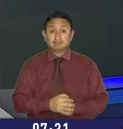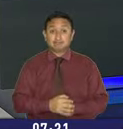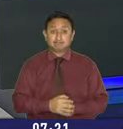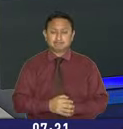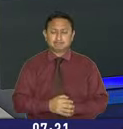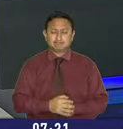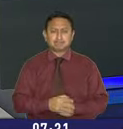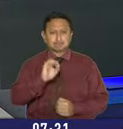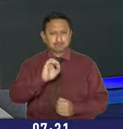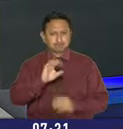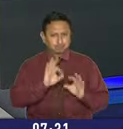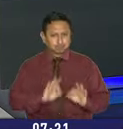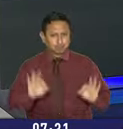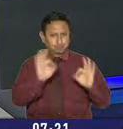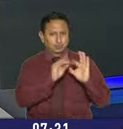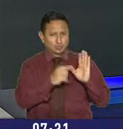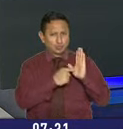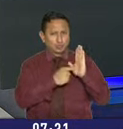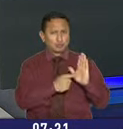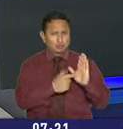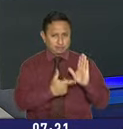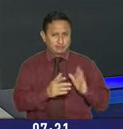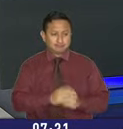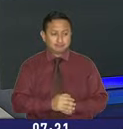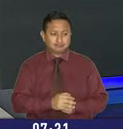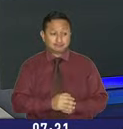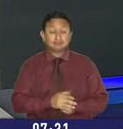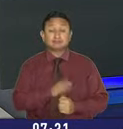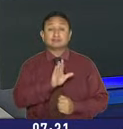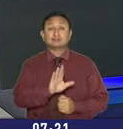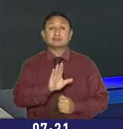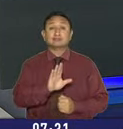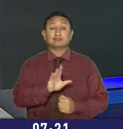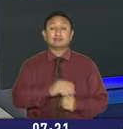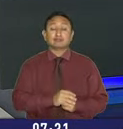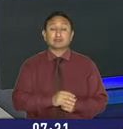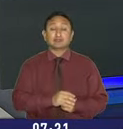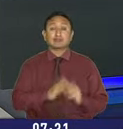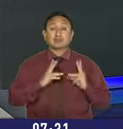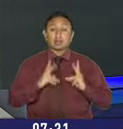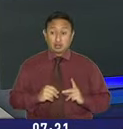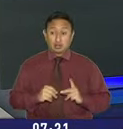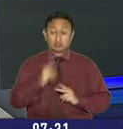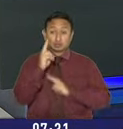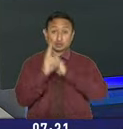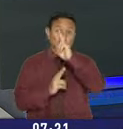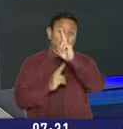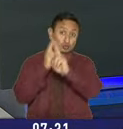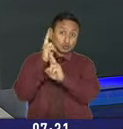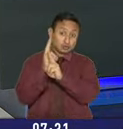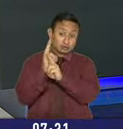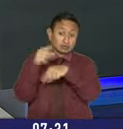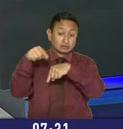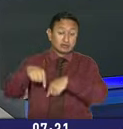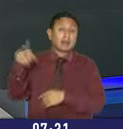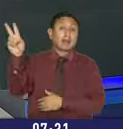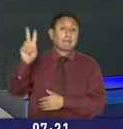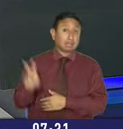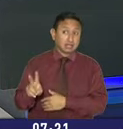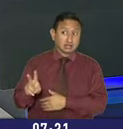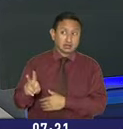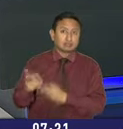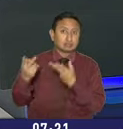que la salud es universal y ellos, al ser venezolanos, también tienen derecho a acceder a la salud